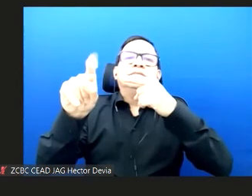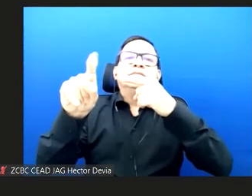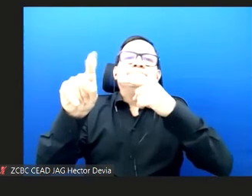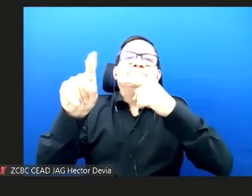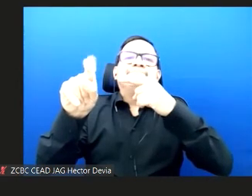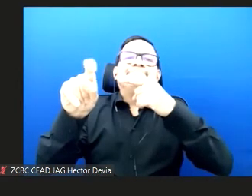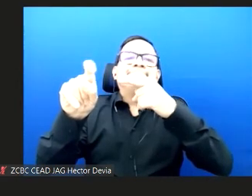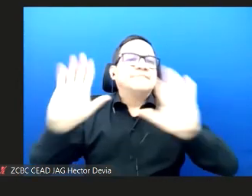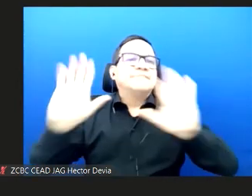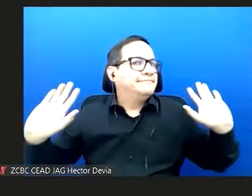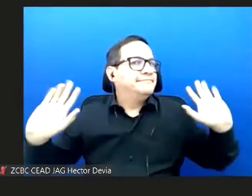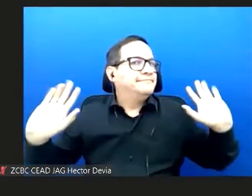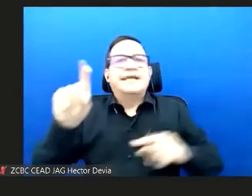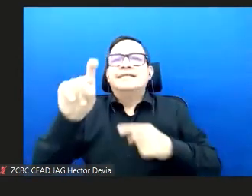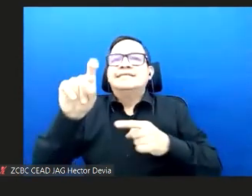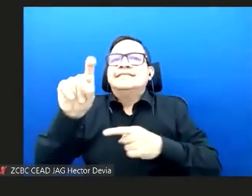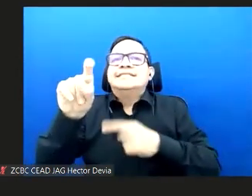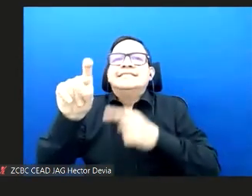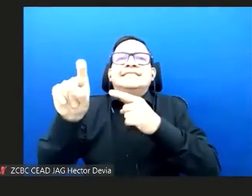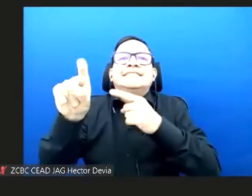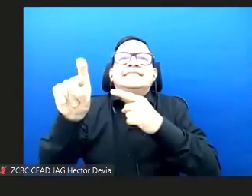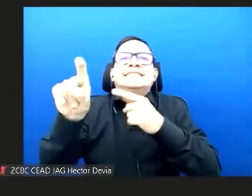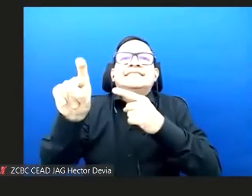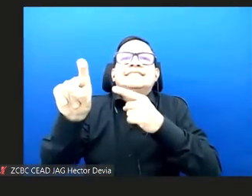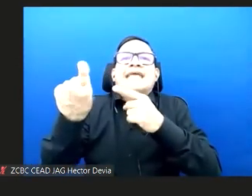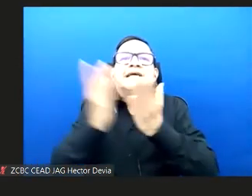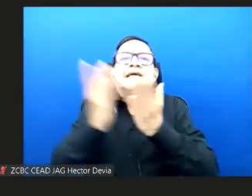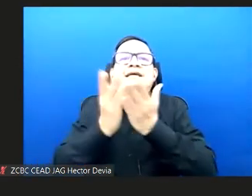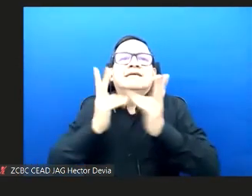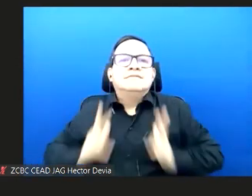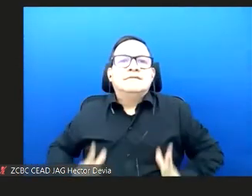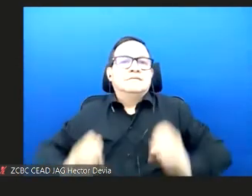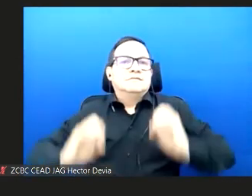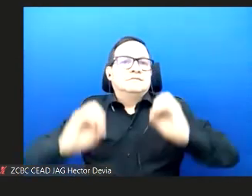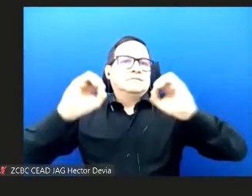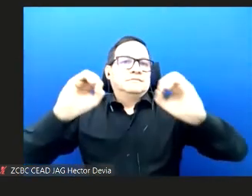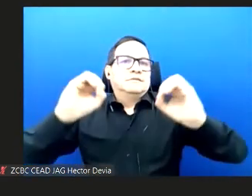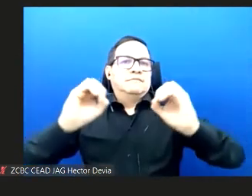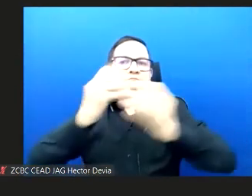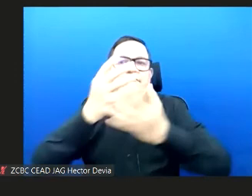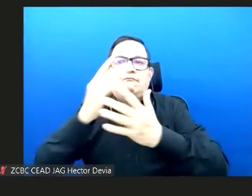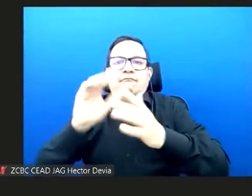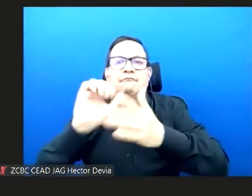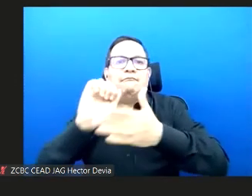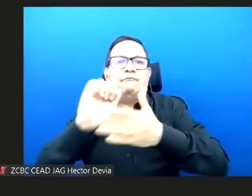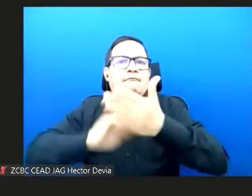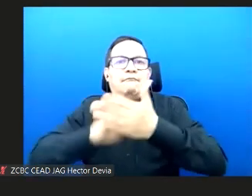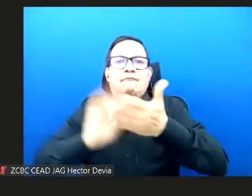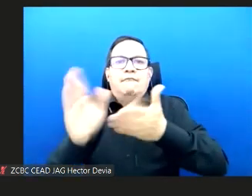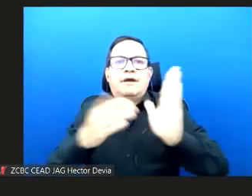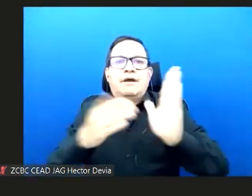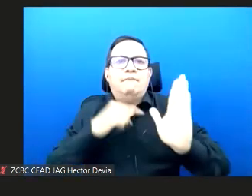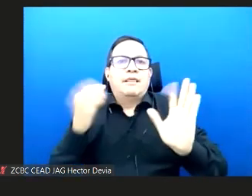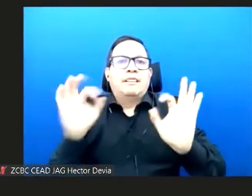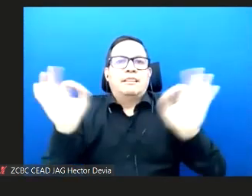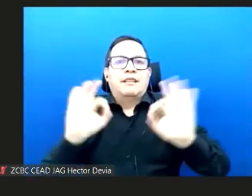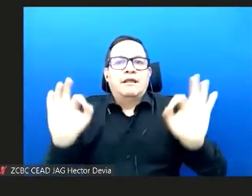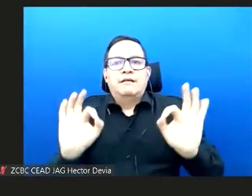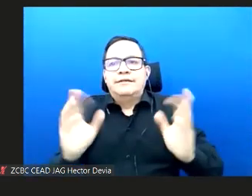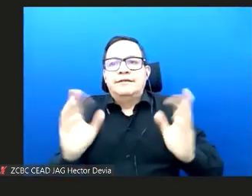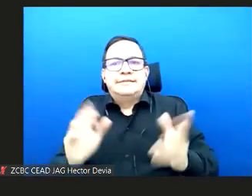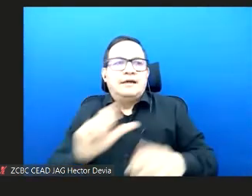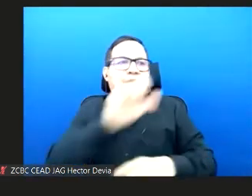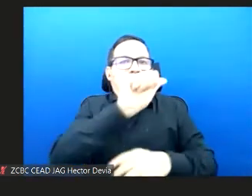habrían 6 estudiantes que no perdieron ninguna sola materia. ¿Listo? O sea, que no se encuentran ni en A, ni en B, ni en